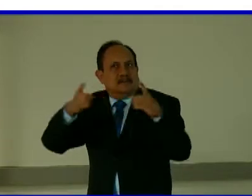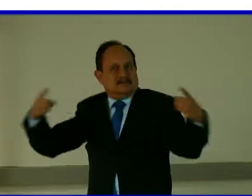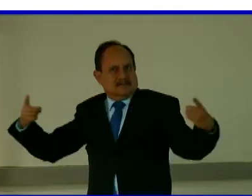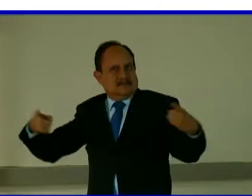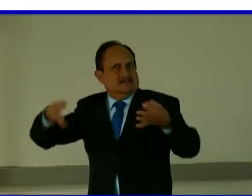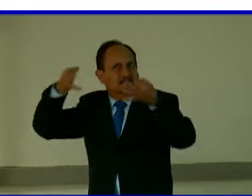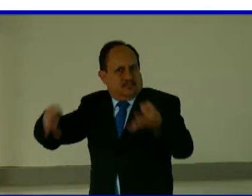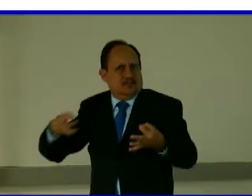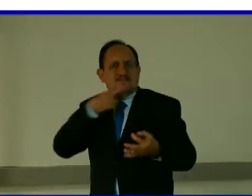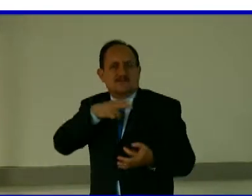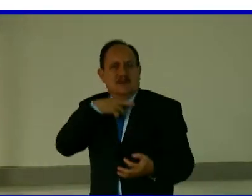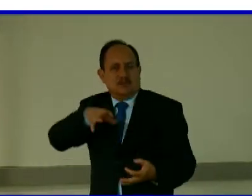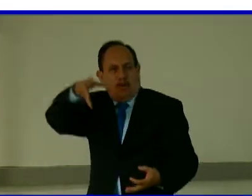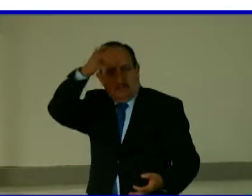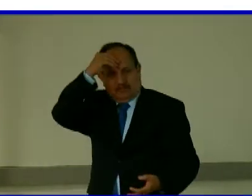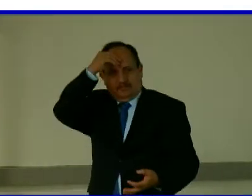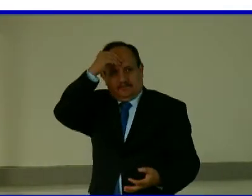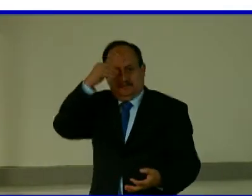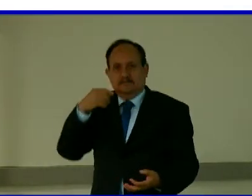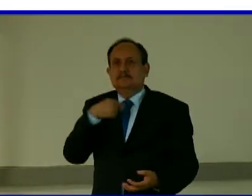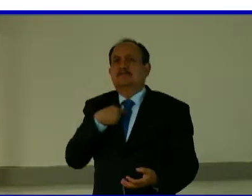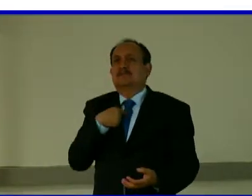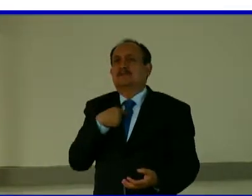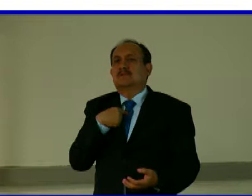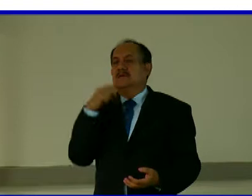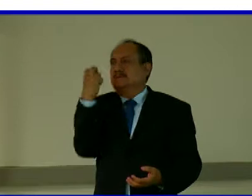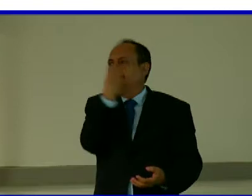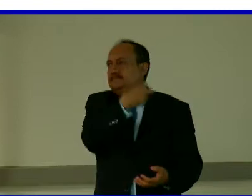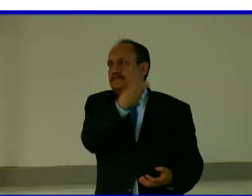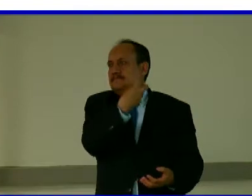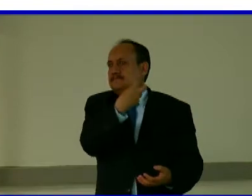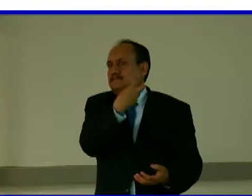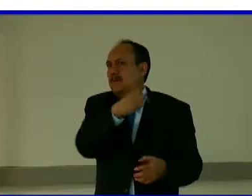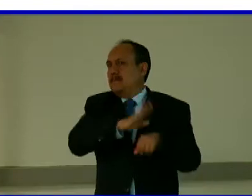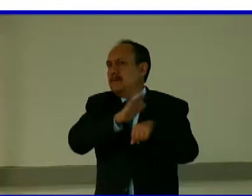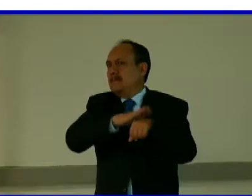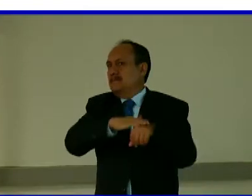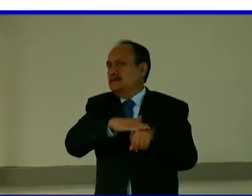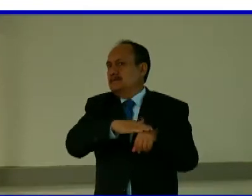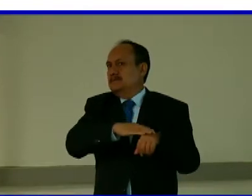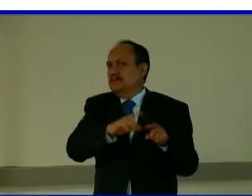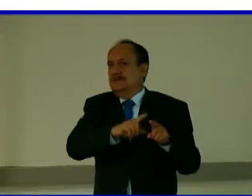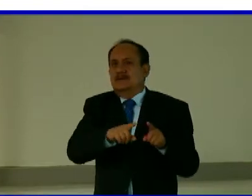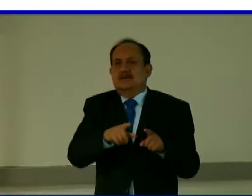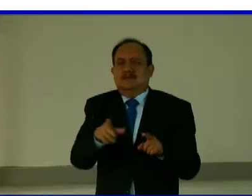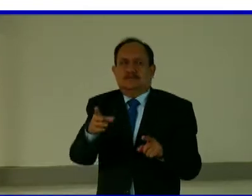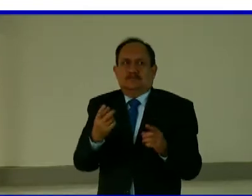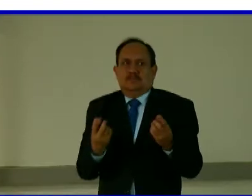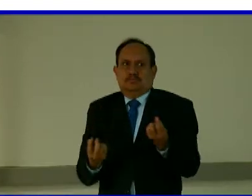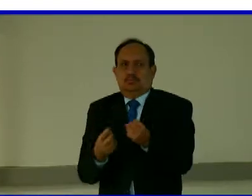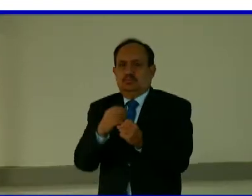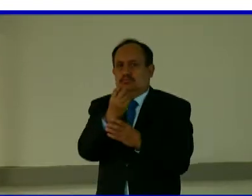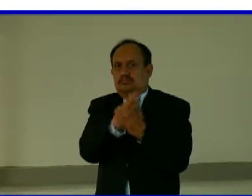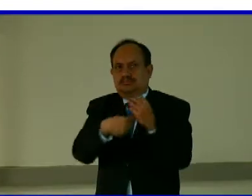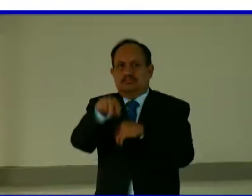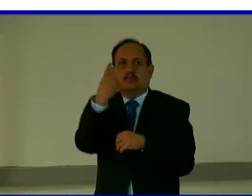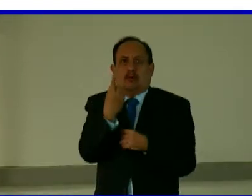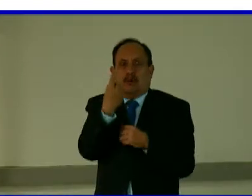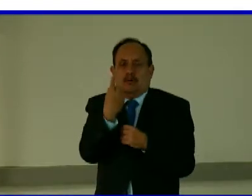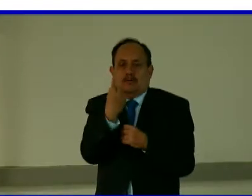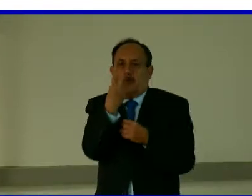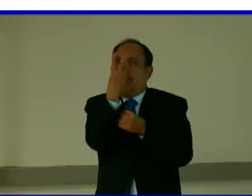automaticidad. Si multiplico estos dos y uno de ellos es menos de 1, aquí voy a tener